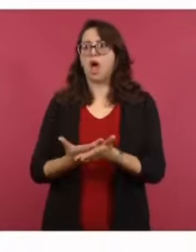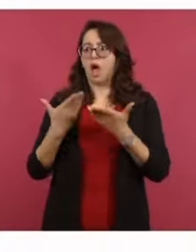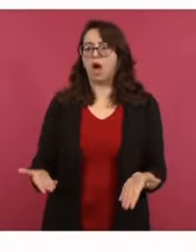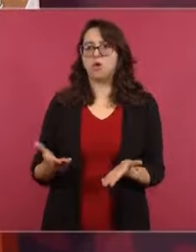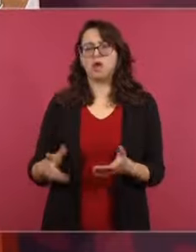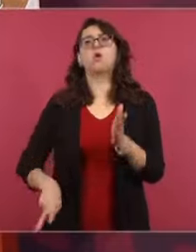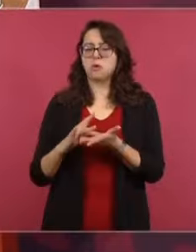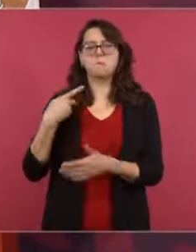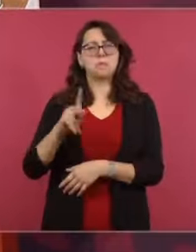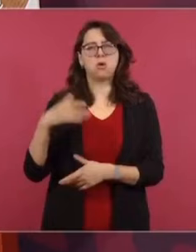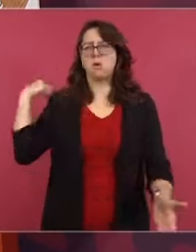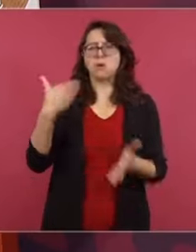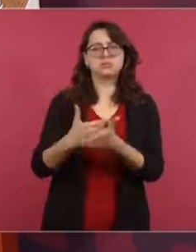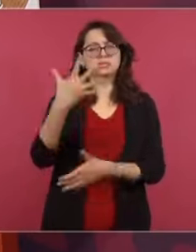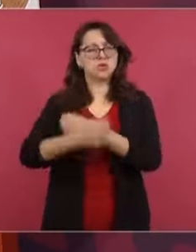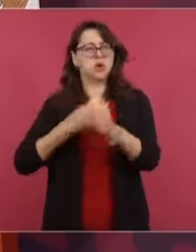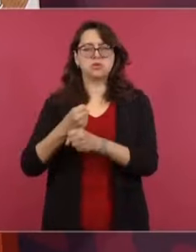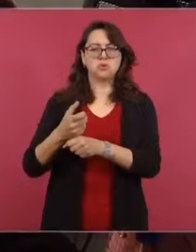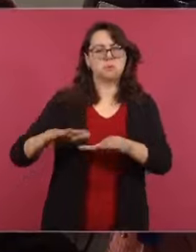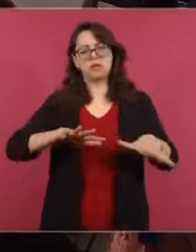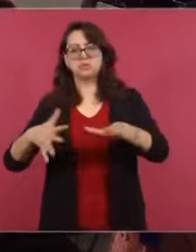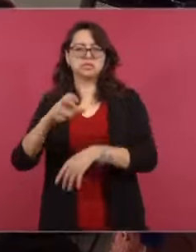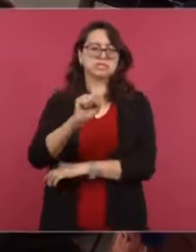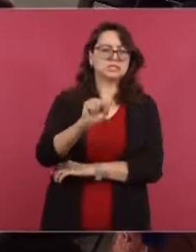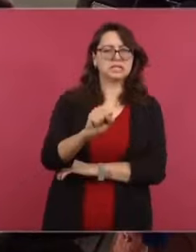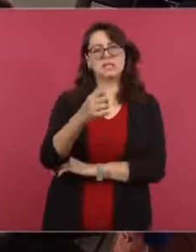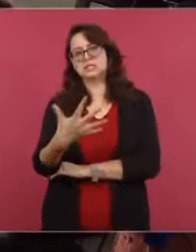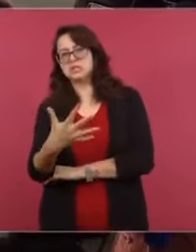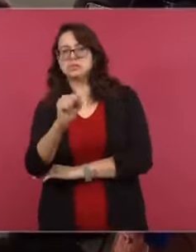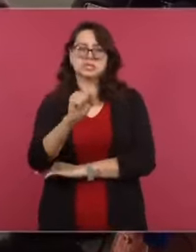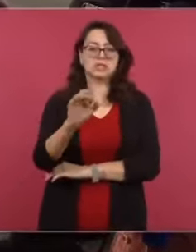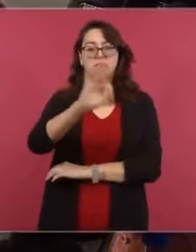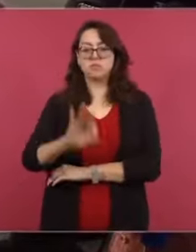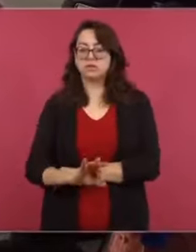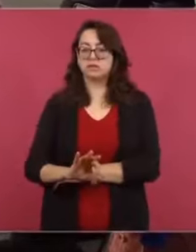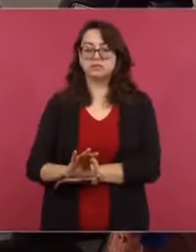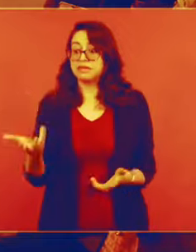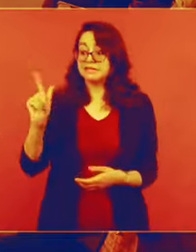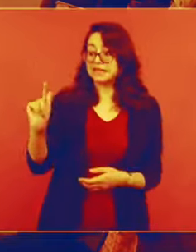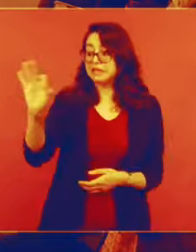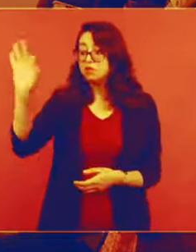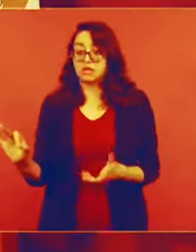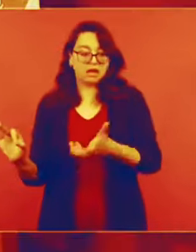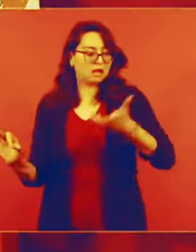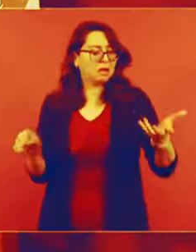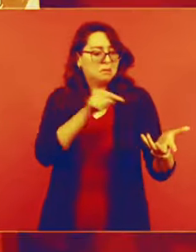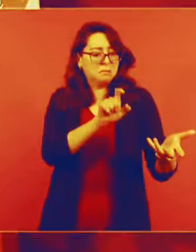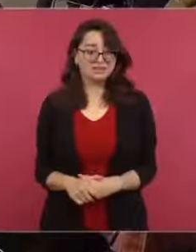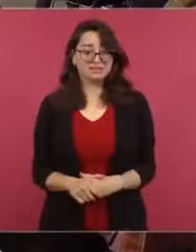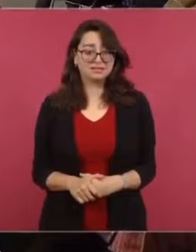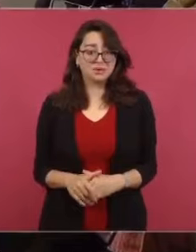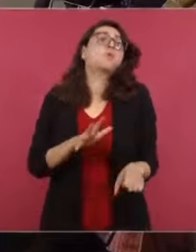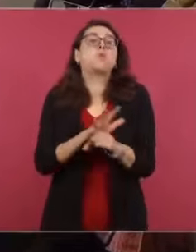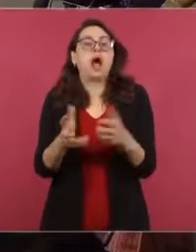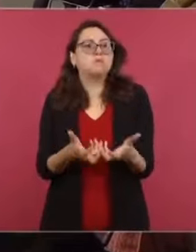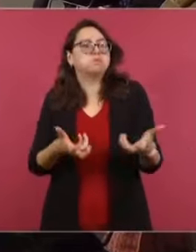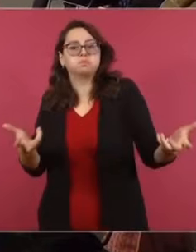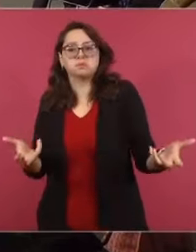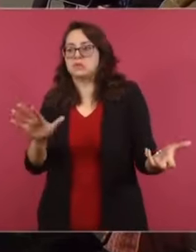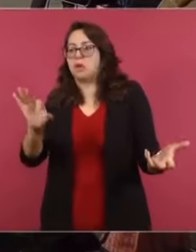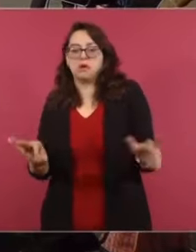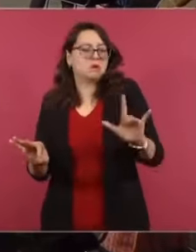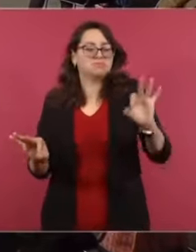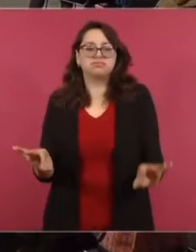traía en promedio 60 en los últimos tiempos. Y ahora 70. Y el rechazo, 26. Entonces, ¿cuál polarización? Eso por un